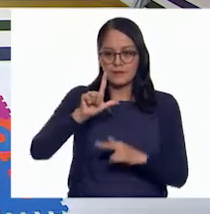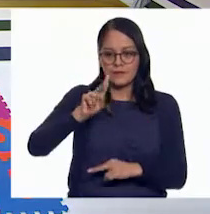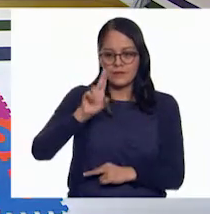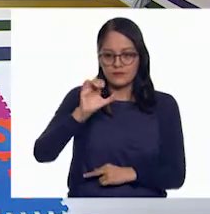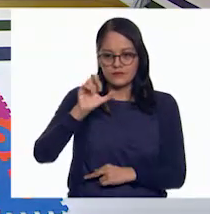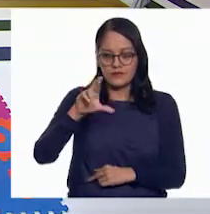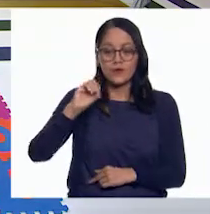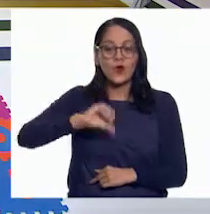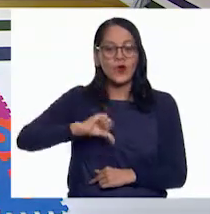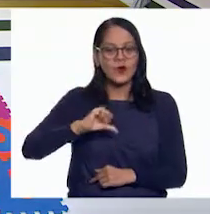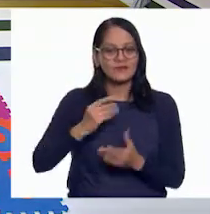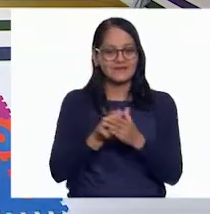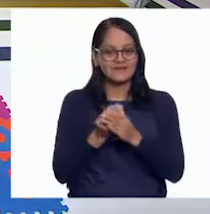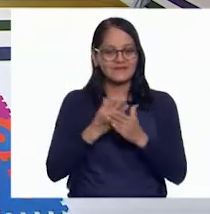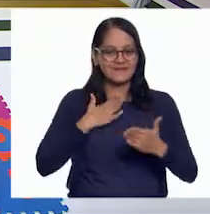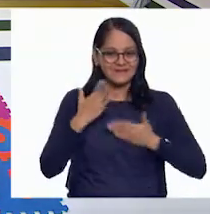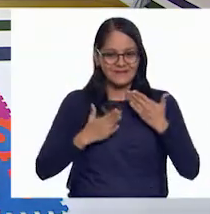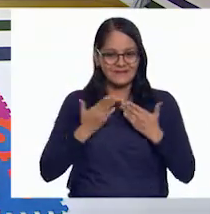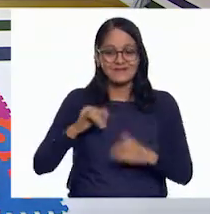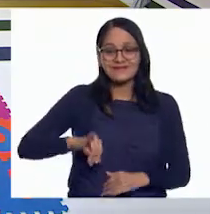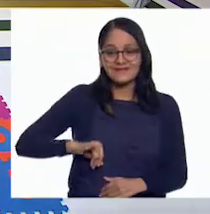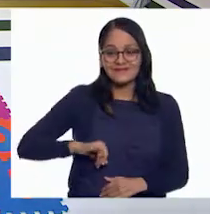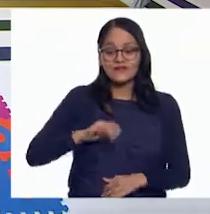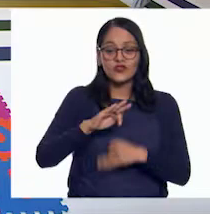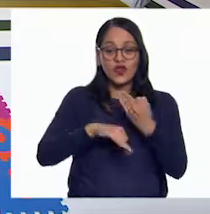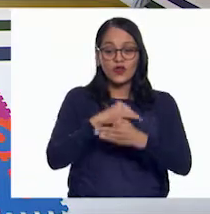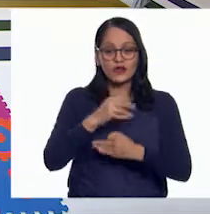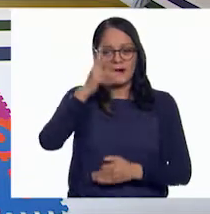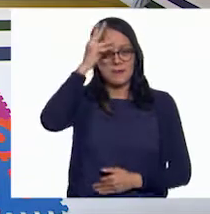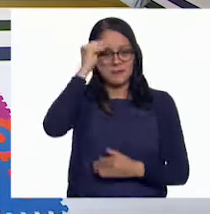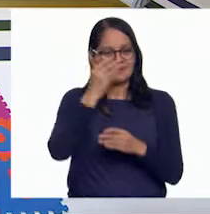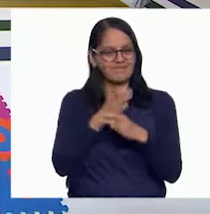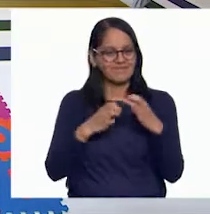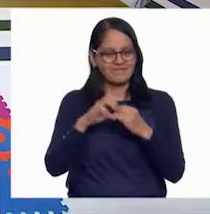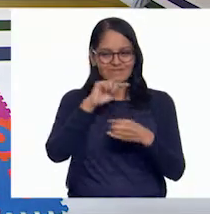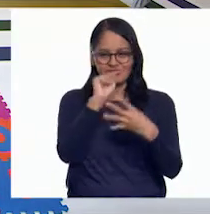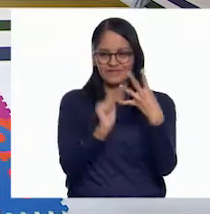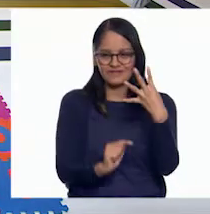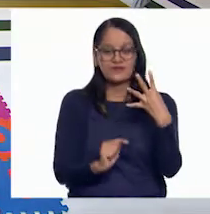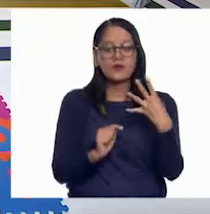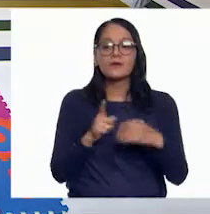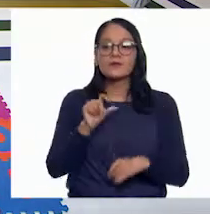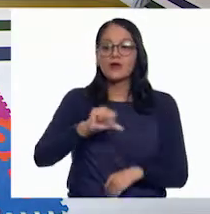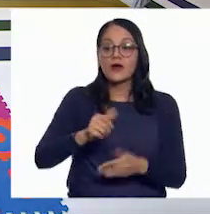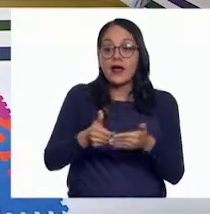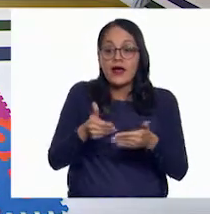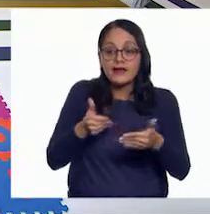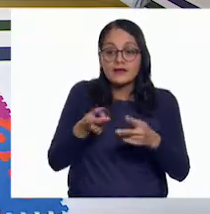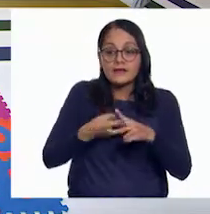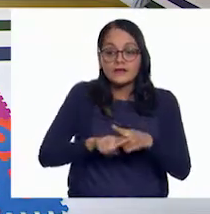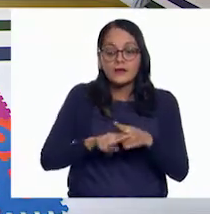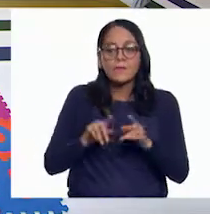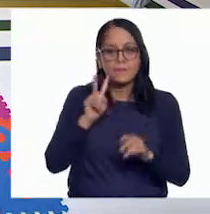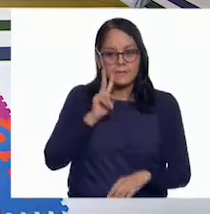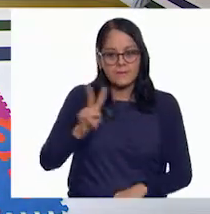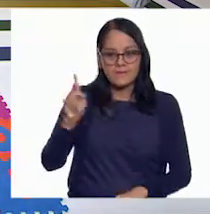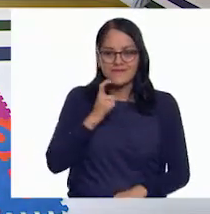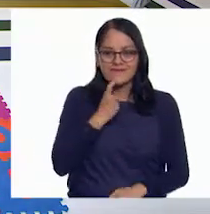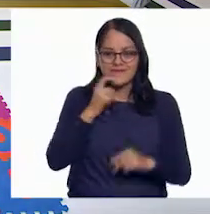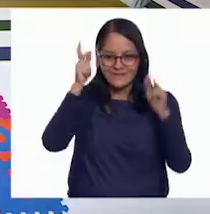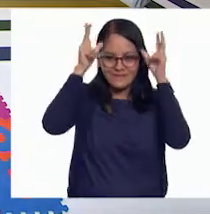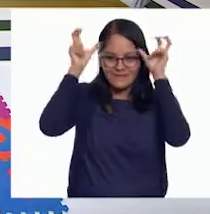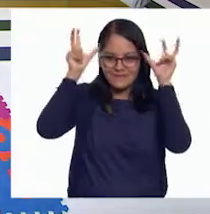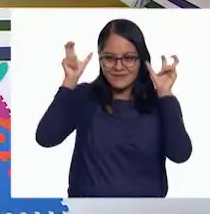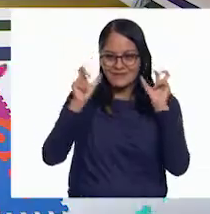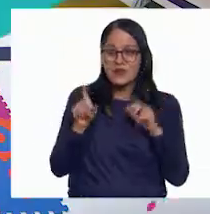muy divertida y muy interesante, vamos a aprender un montón de cosas. Pero antes de comenzar, vamos con Ajo Listo, que tiene algo muy